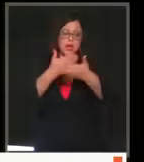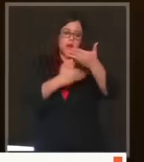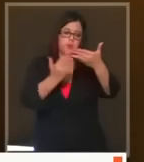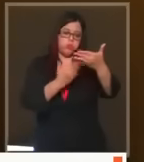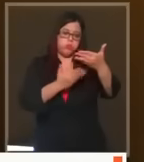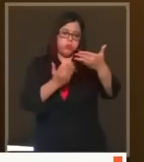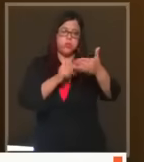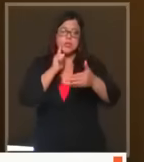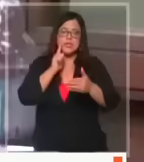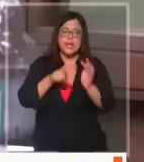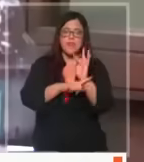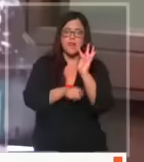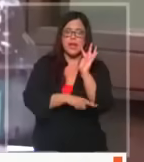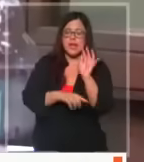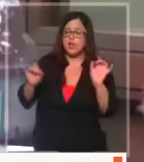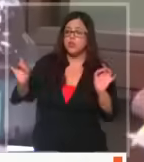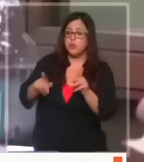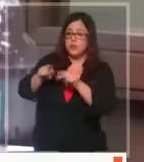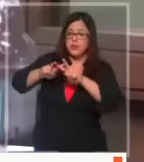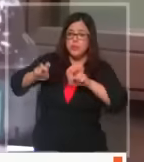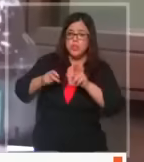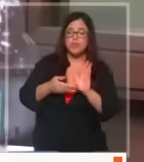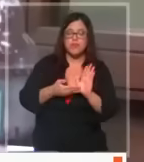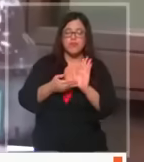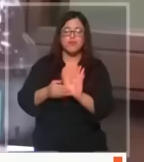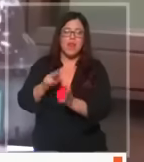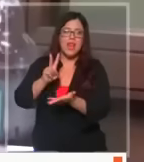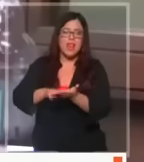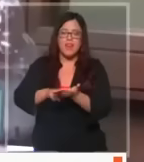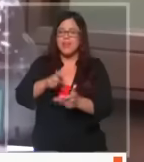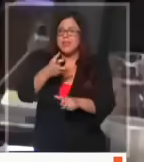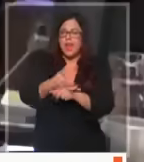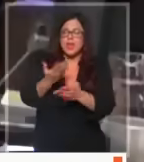Público. Solo las investigaciones darán cuenta de las verdades